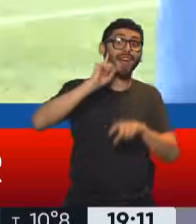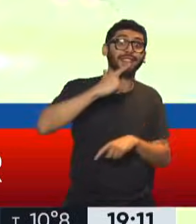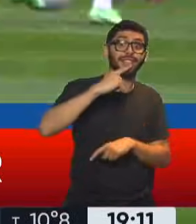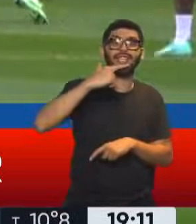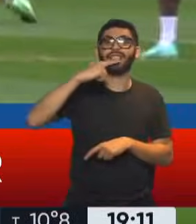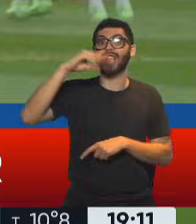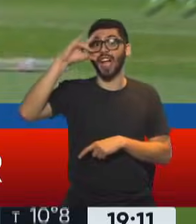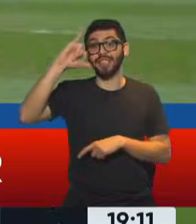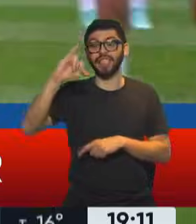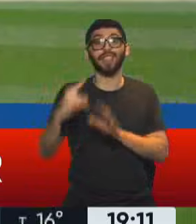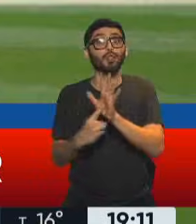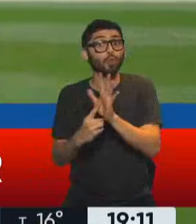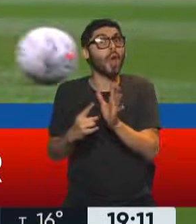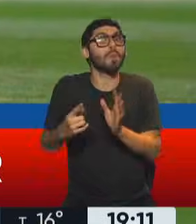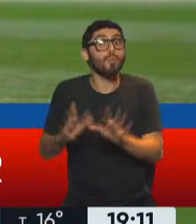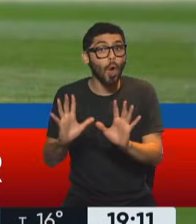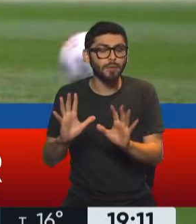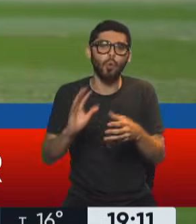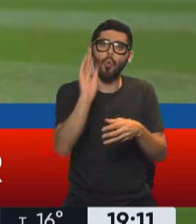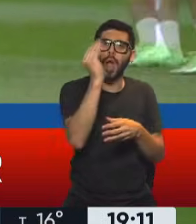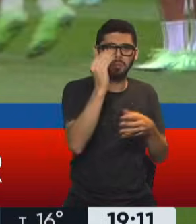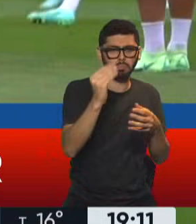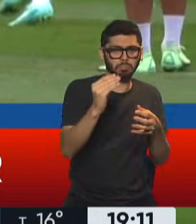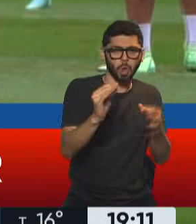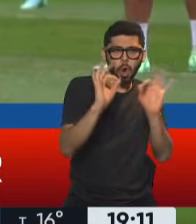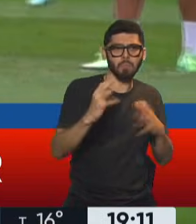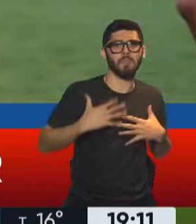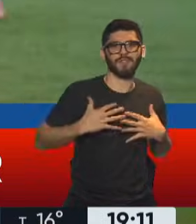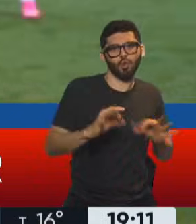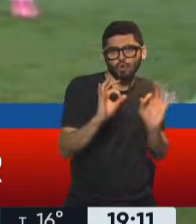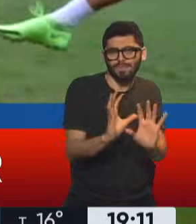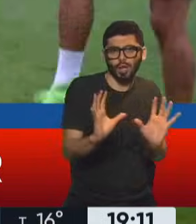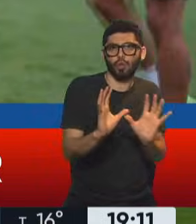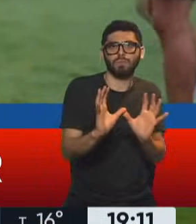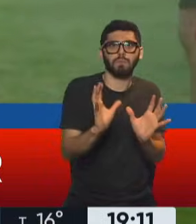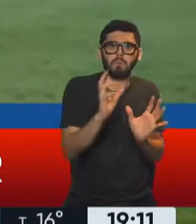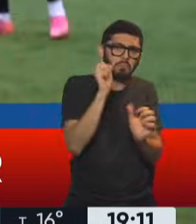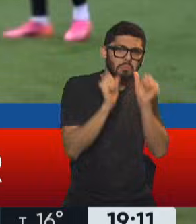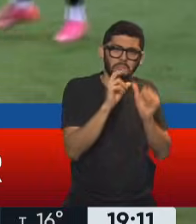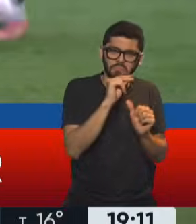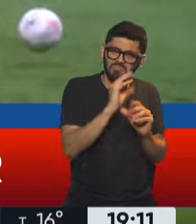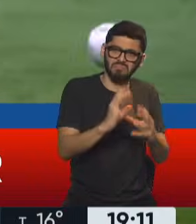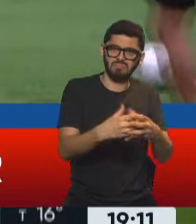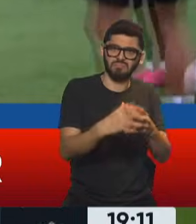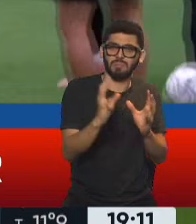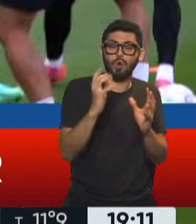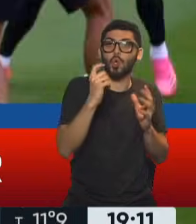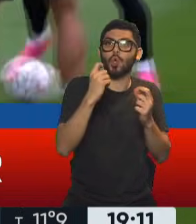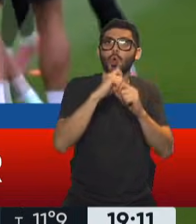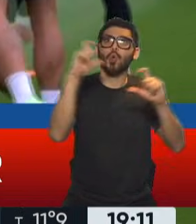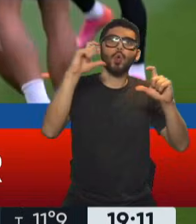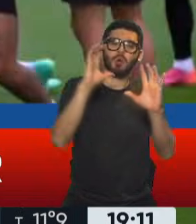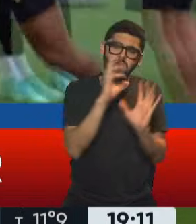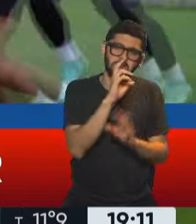está todo entero en el aspecto físico. No hay nombres ni sorpresas que pueda